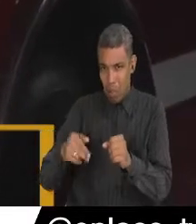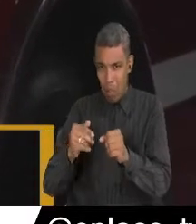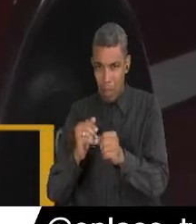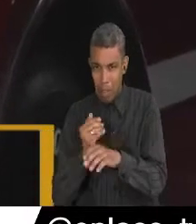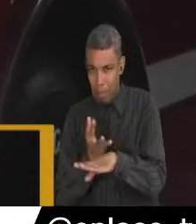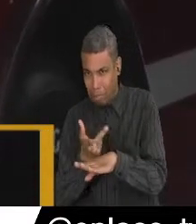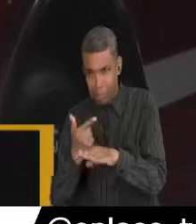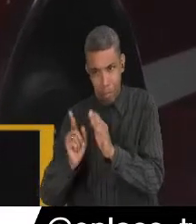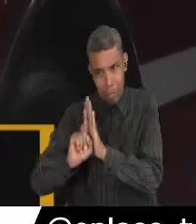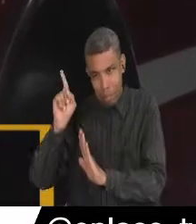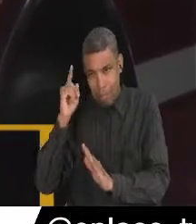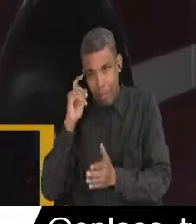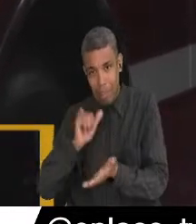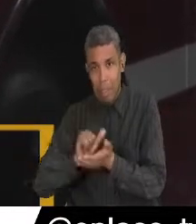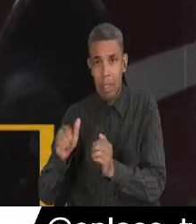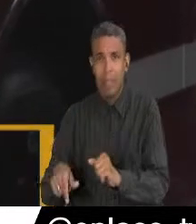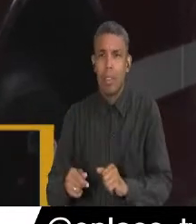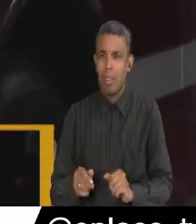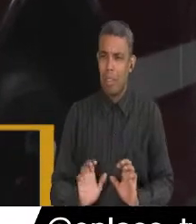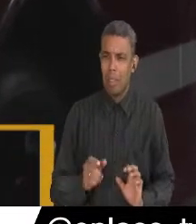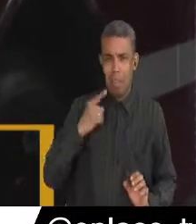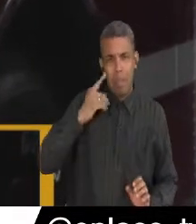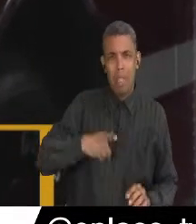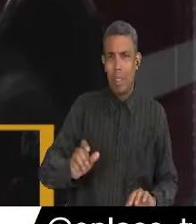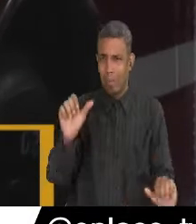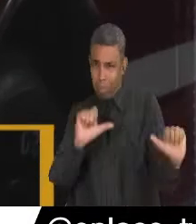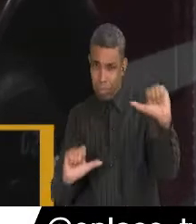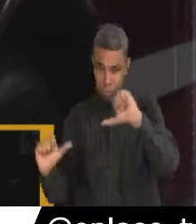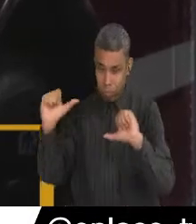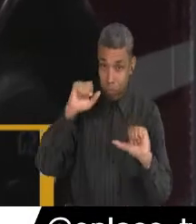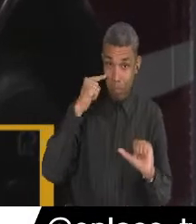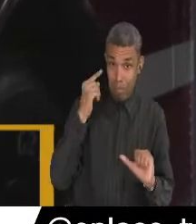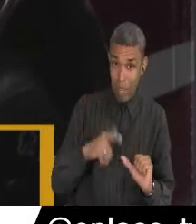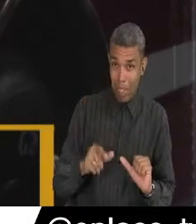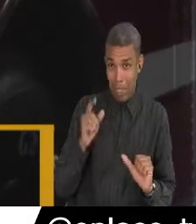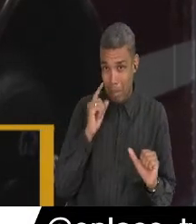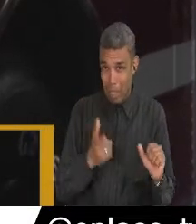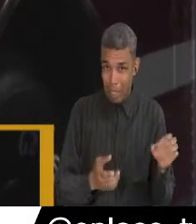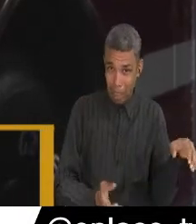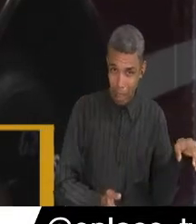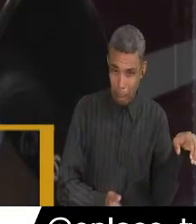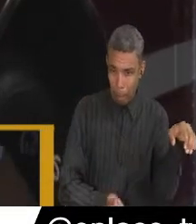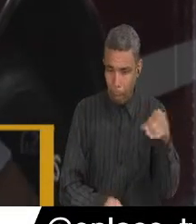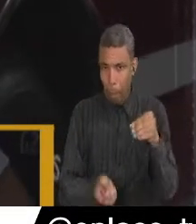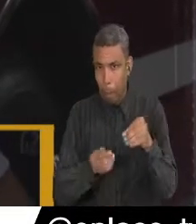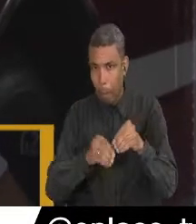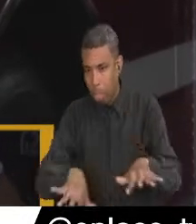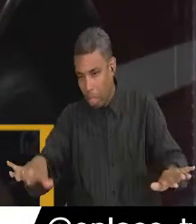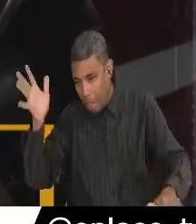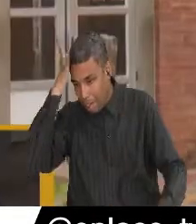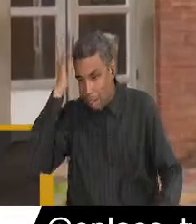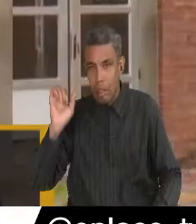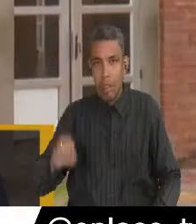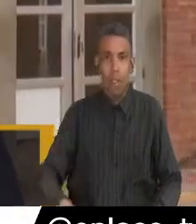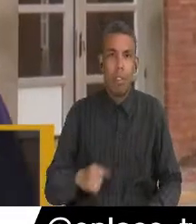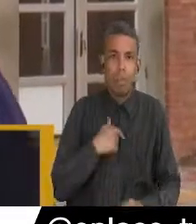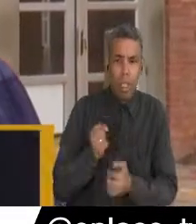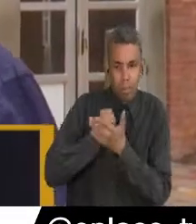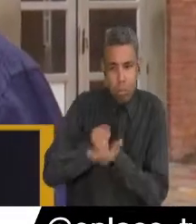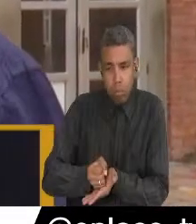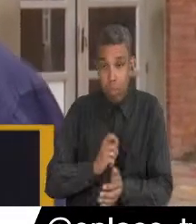almacenado en 6 canecas se regó, lo que produjo una emergencia. Escuchemos entonces lo que dicen las personas que trabajan en el lugar. Un